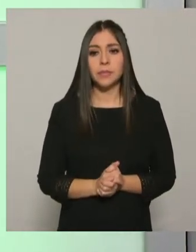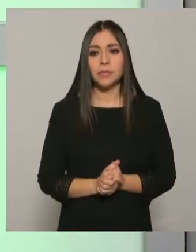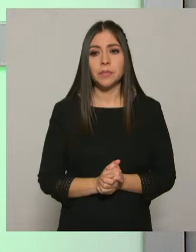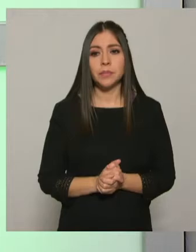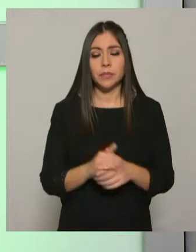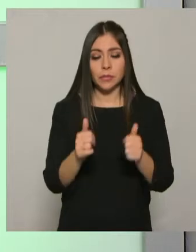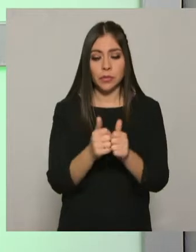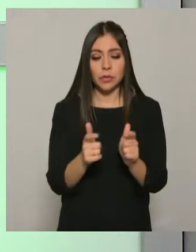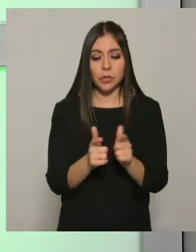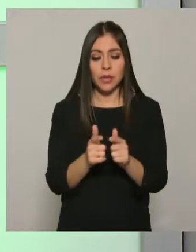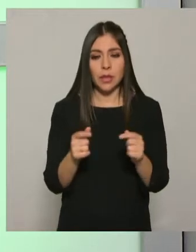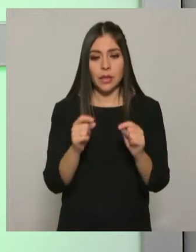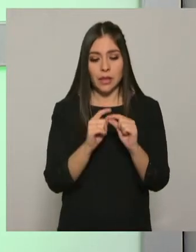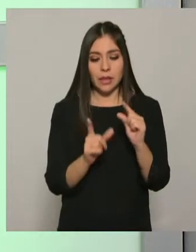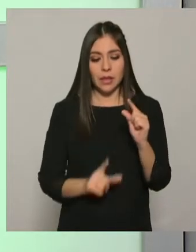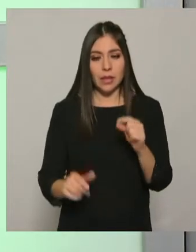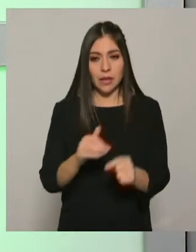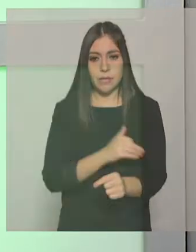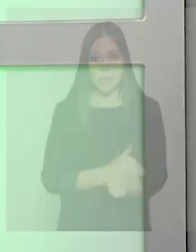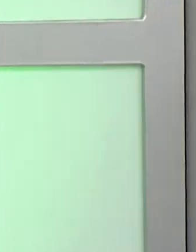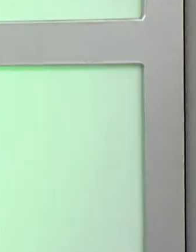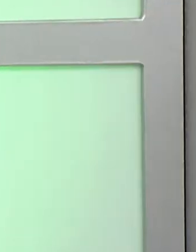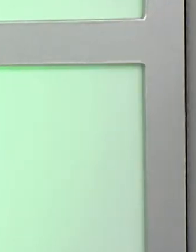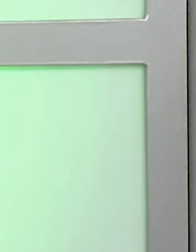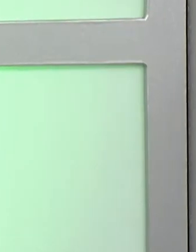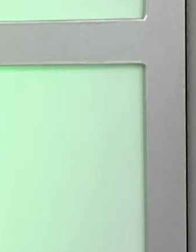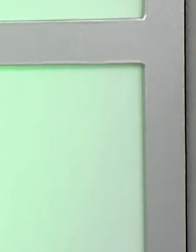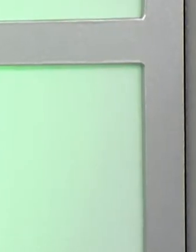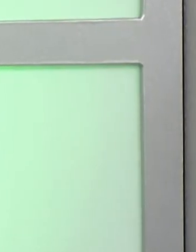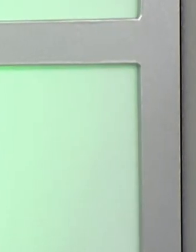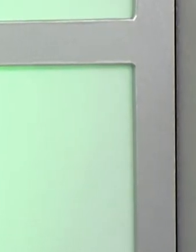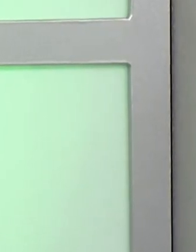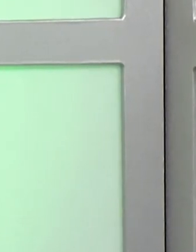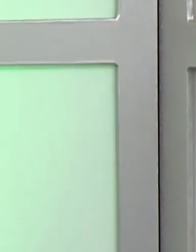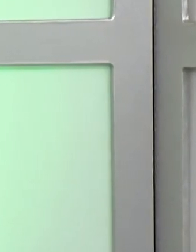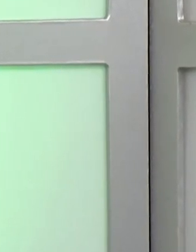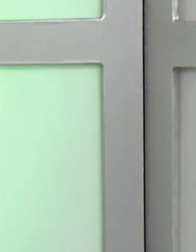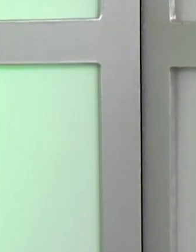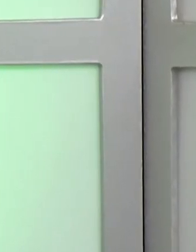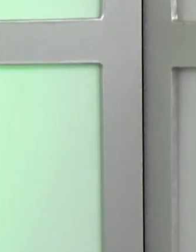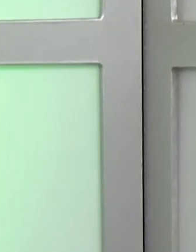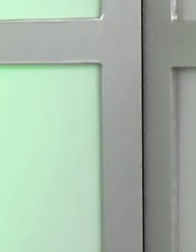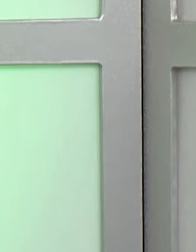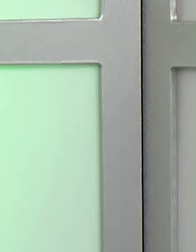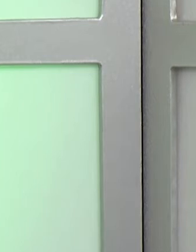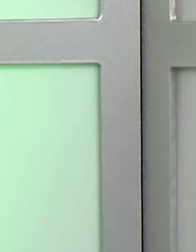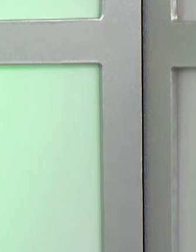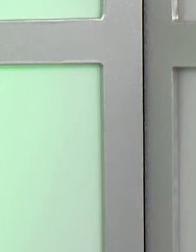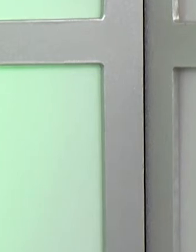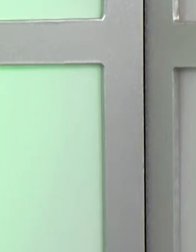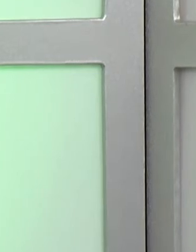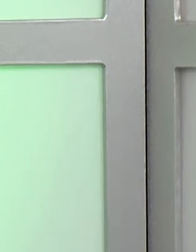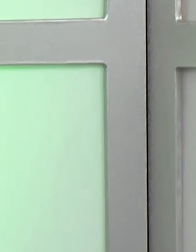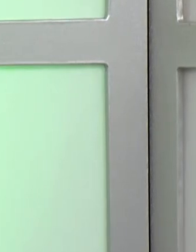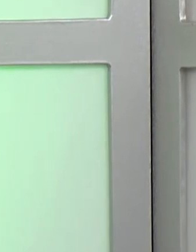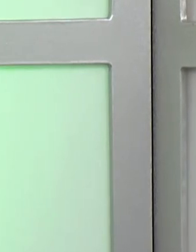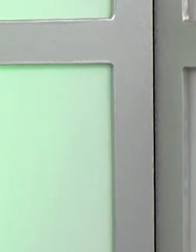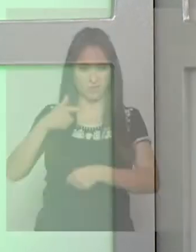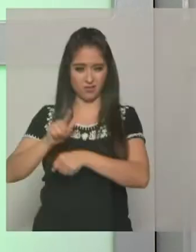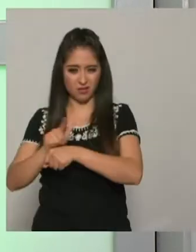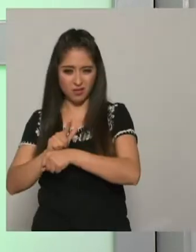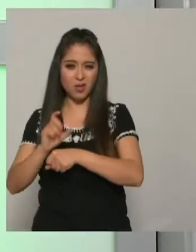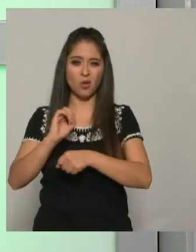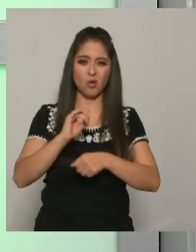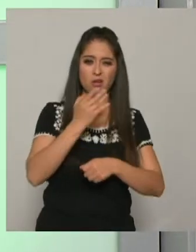Familia, primero fue tratar a la homosexualidad como una enfermedad mental. Después la oposición a los matrimonios del mismo sexo. Luego el rechazo a